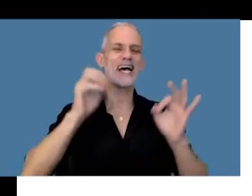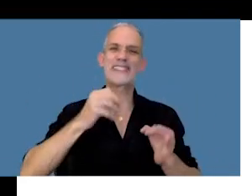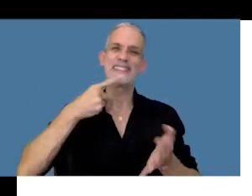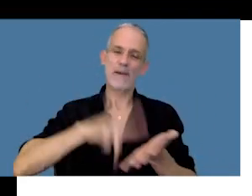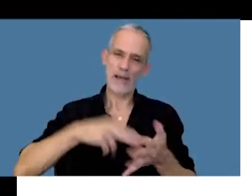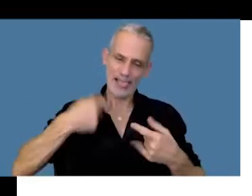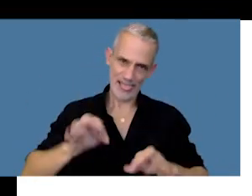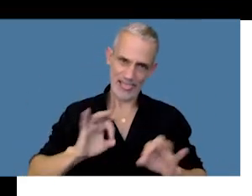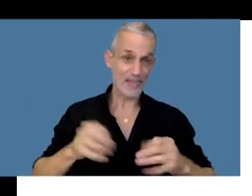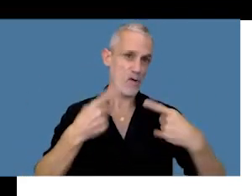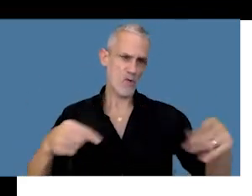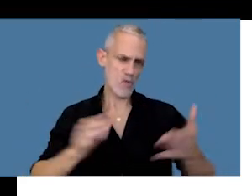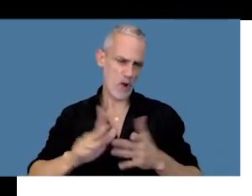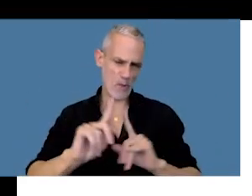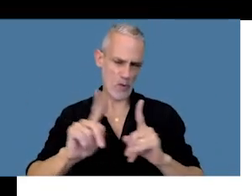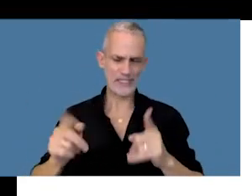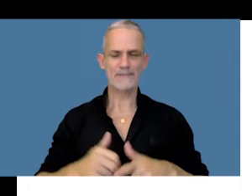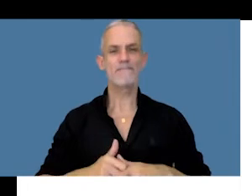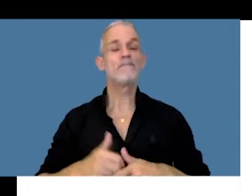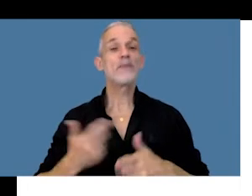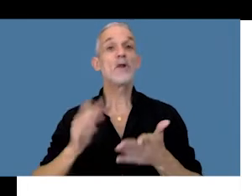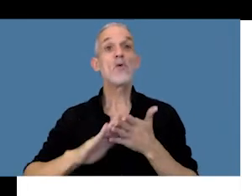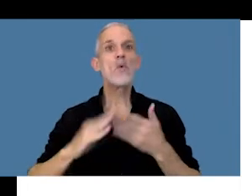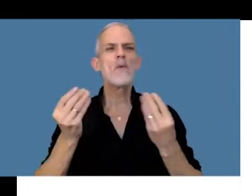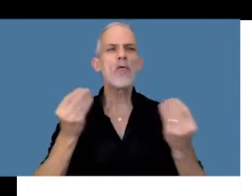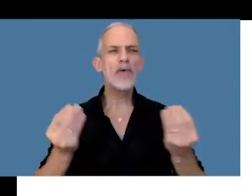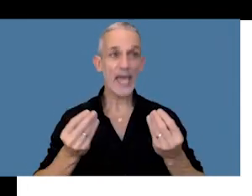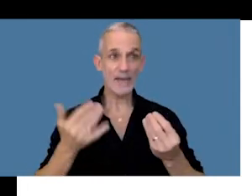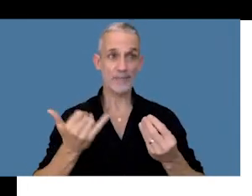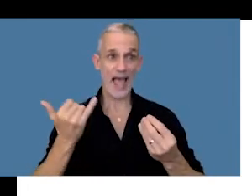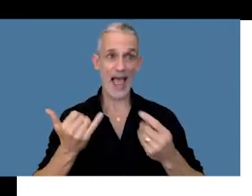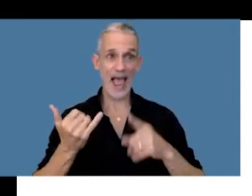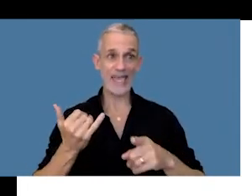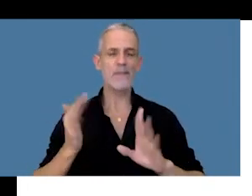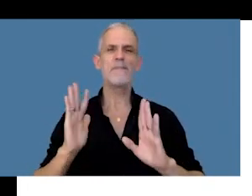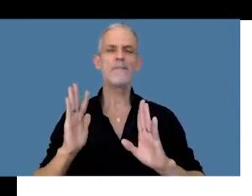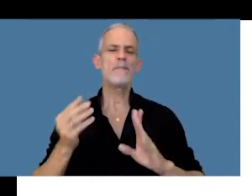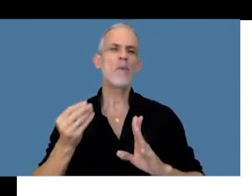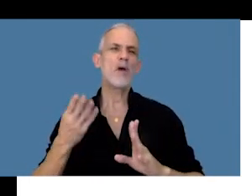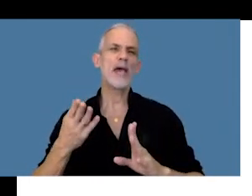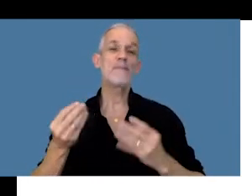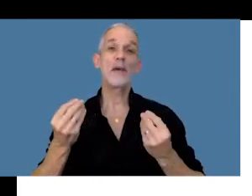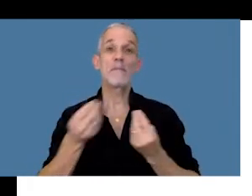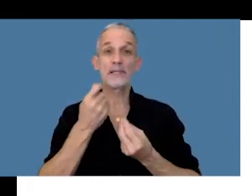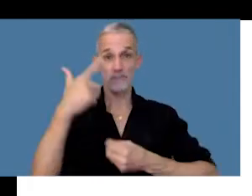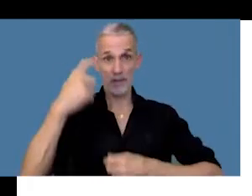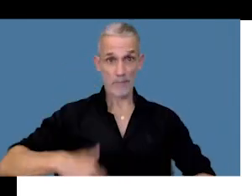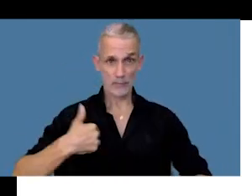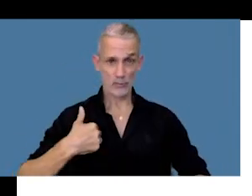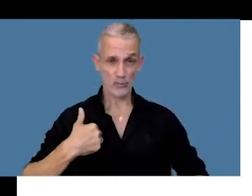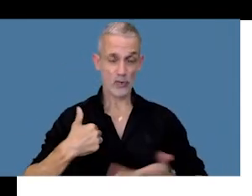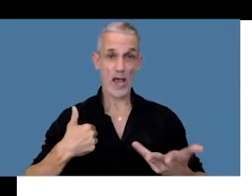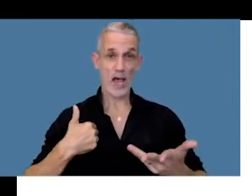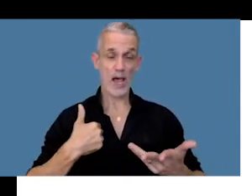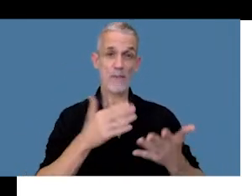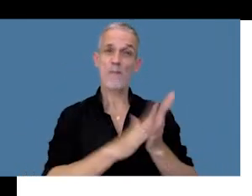tampoco es novedad para ustedes. La novedad sí está dada porque, ¿qué pasa si el contribuyente se va